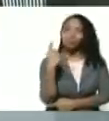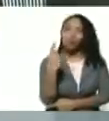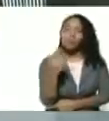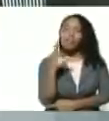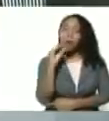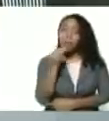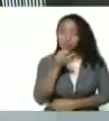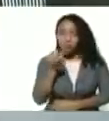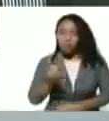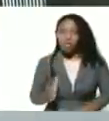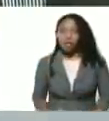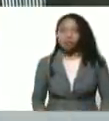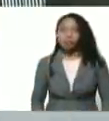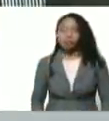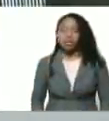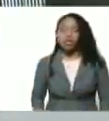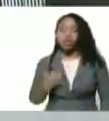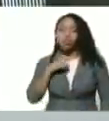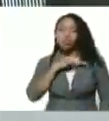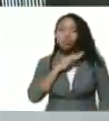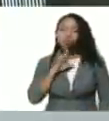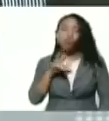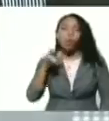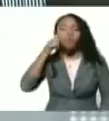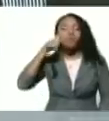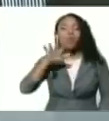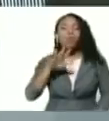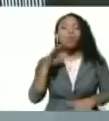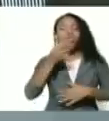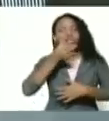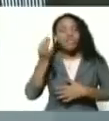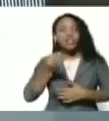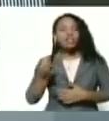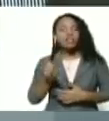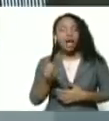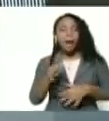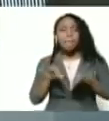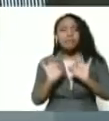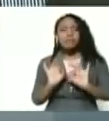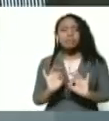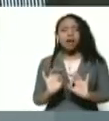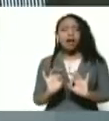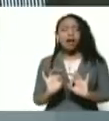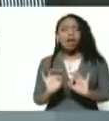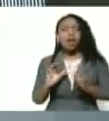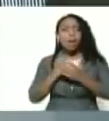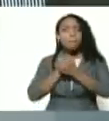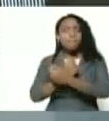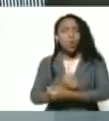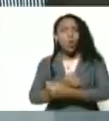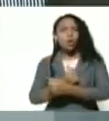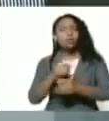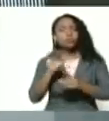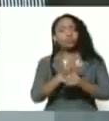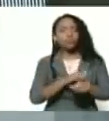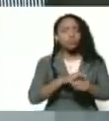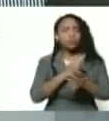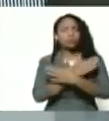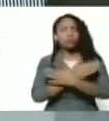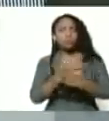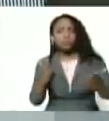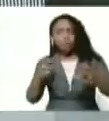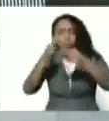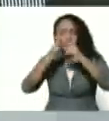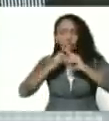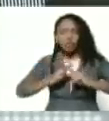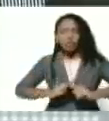hablando la verdad. Somos un pueblo verdaderamente especial, en el amor, en la solidaridad, en la humildad, en